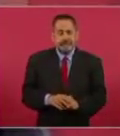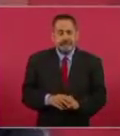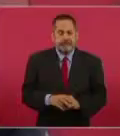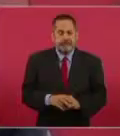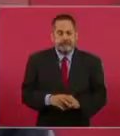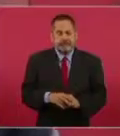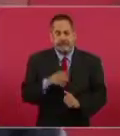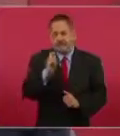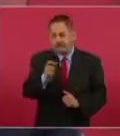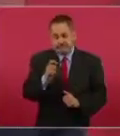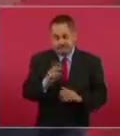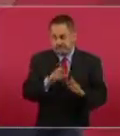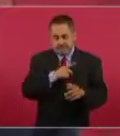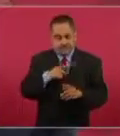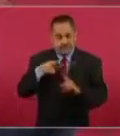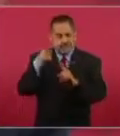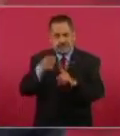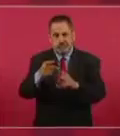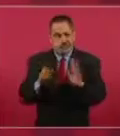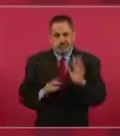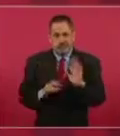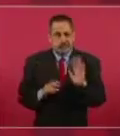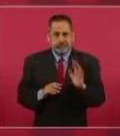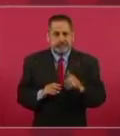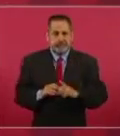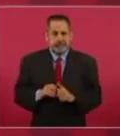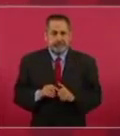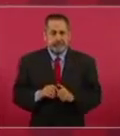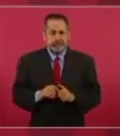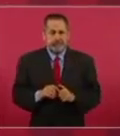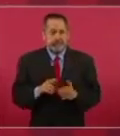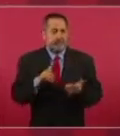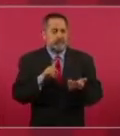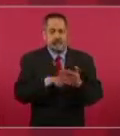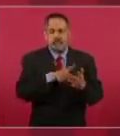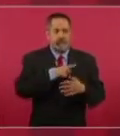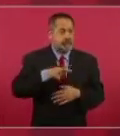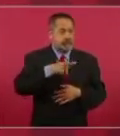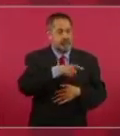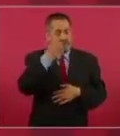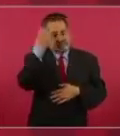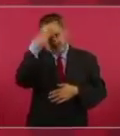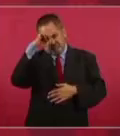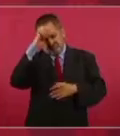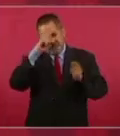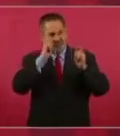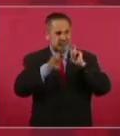ni siquiera de los llamados expertos internacionalistas